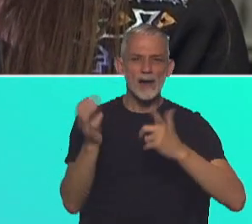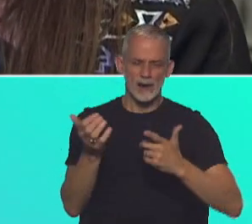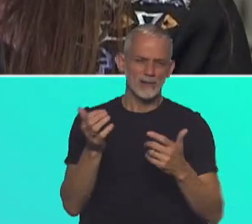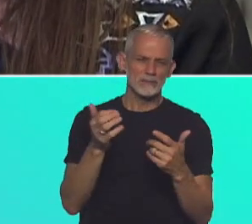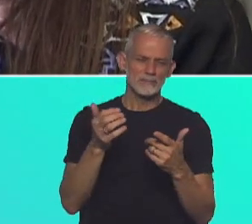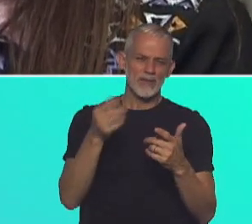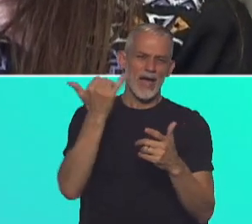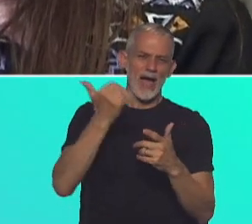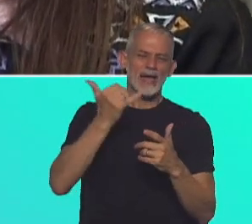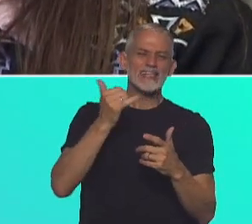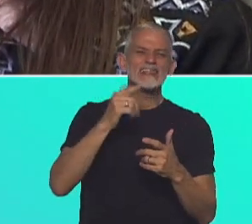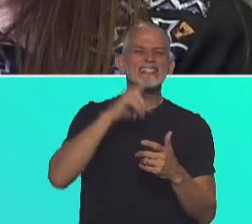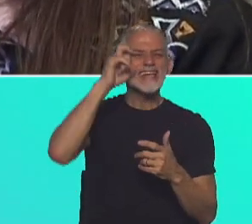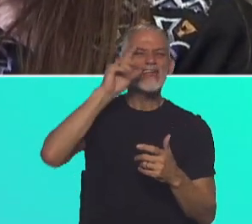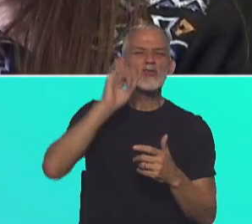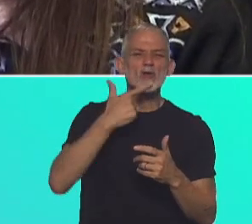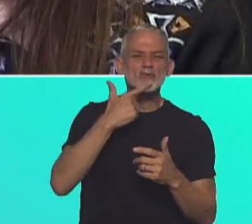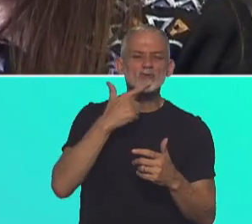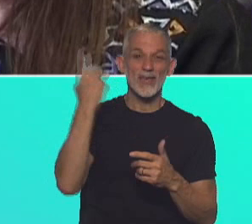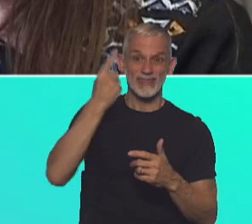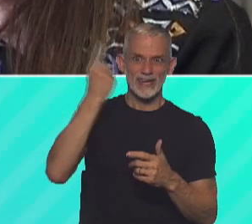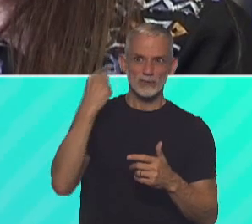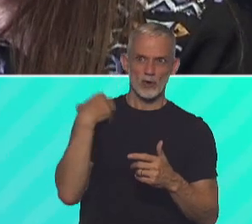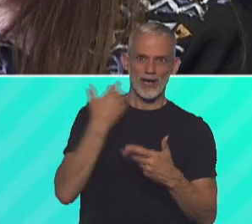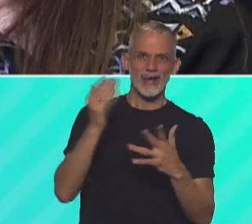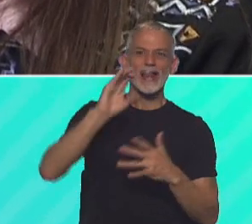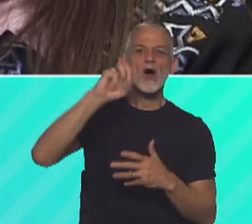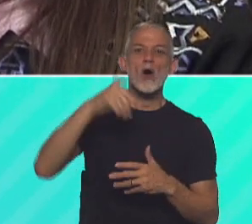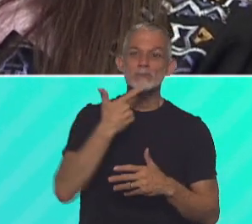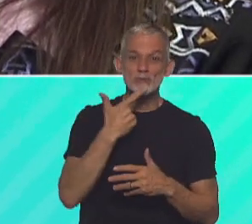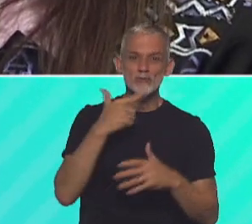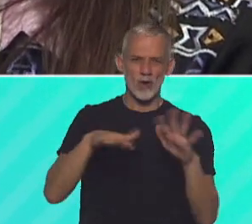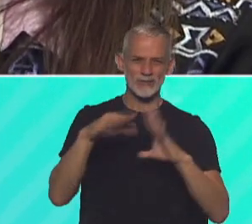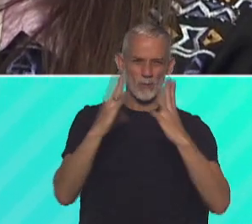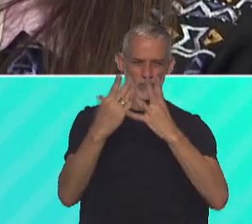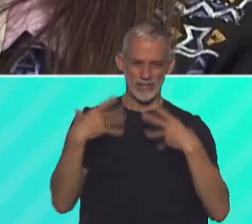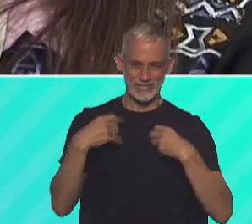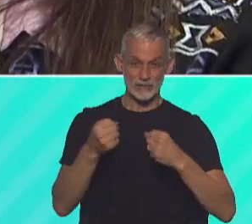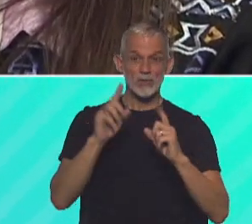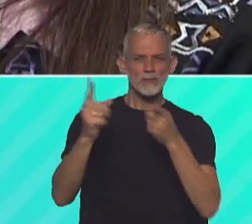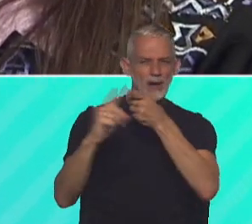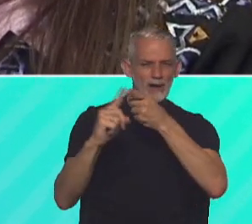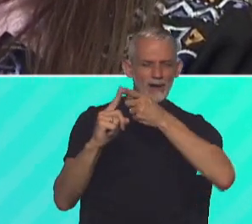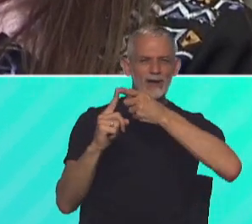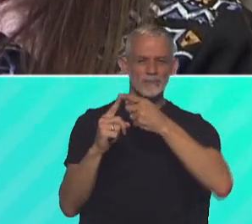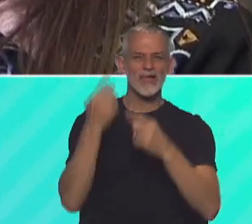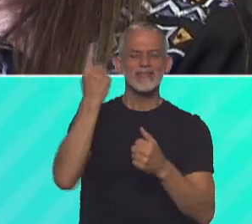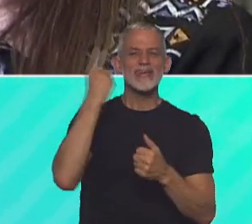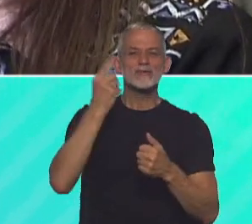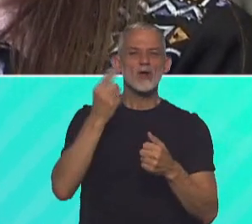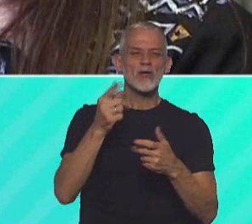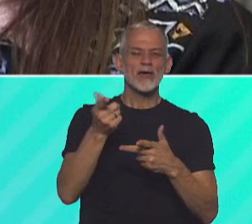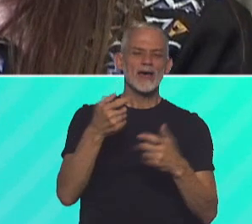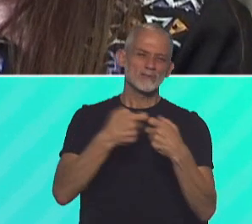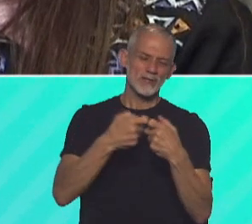es decir, el director general de la OMS, ¿no? También comunicado al director de la Organización Panamericana de la